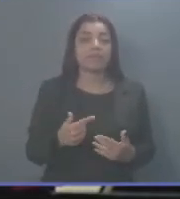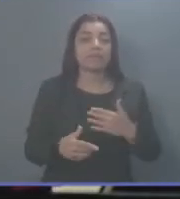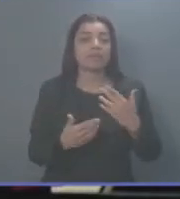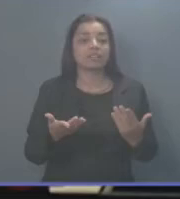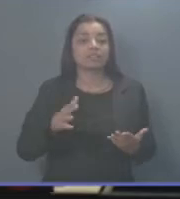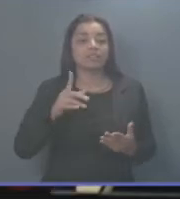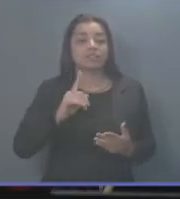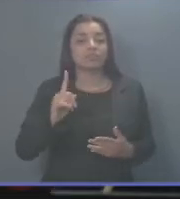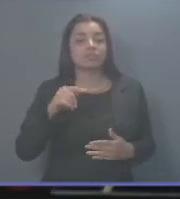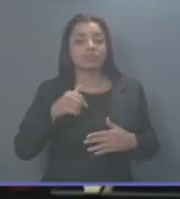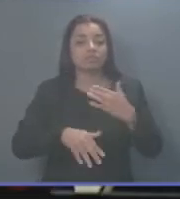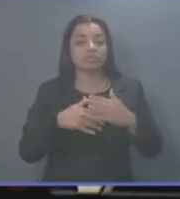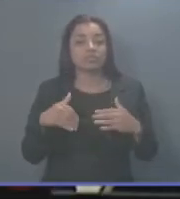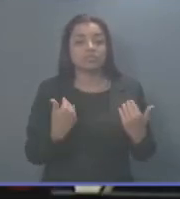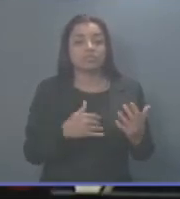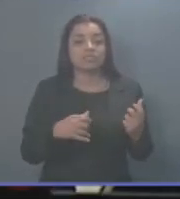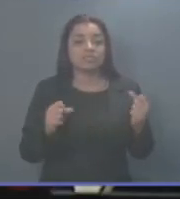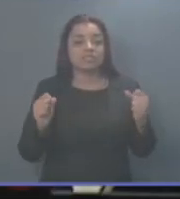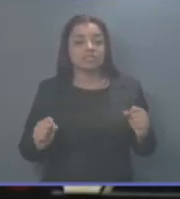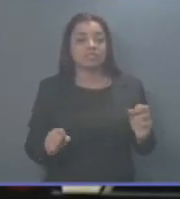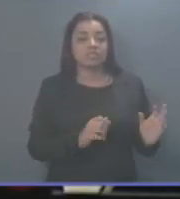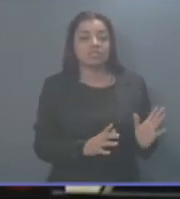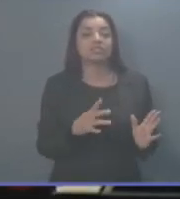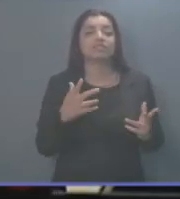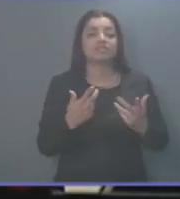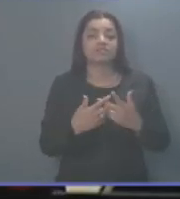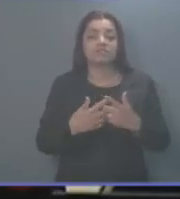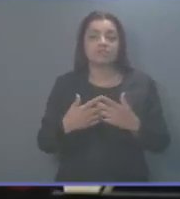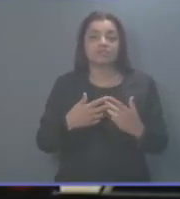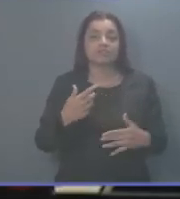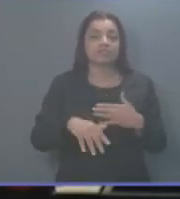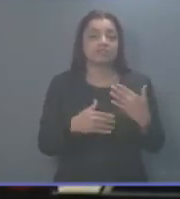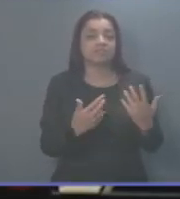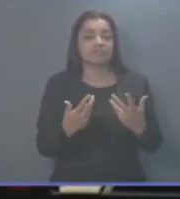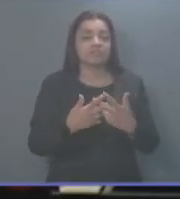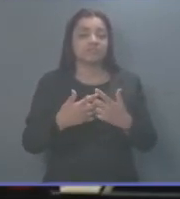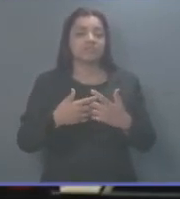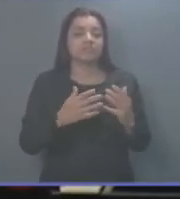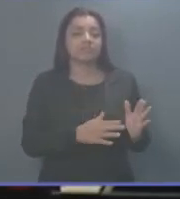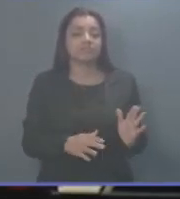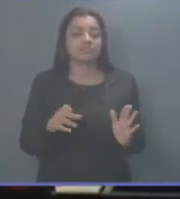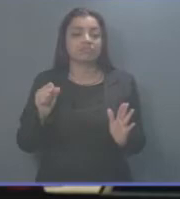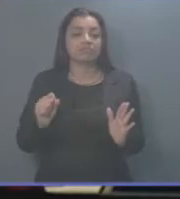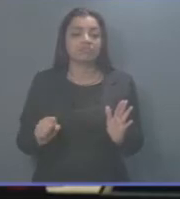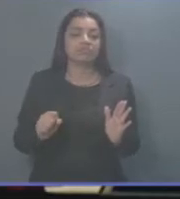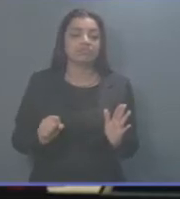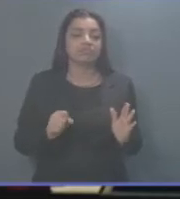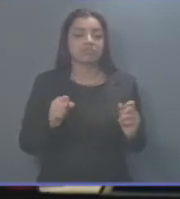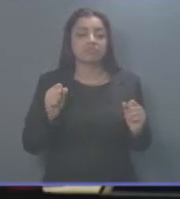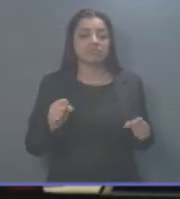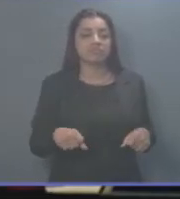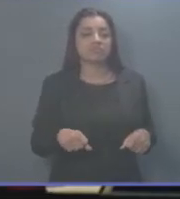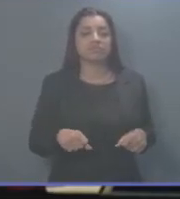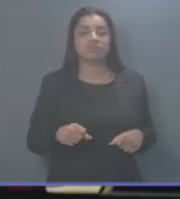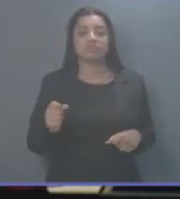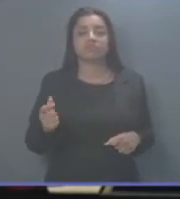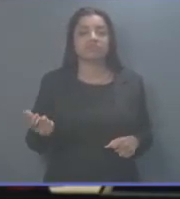no solamente de los hogares, sino también de las micro, pequeñas y medianas empresas, pueda darle al